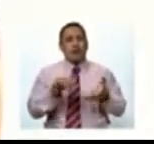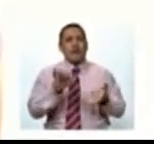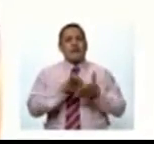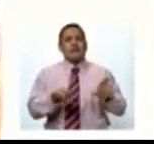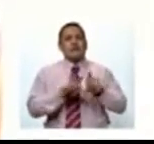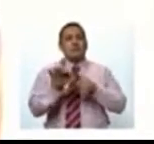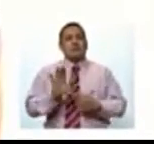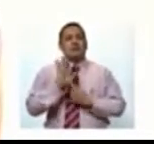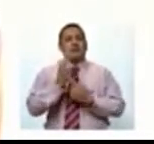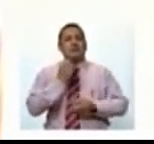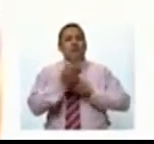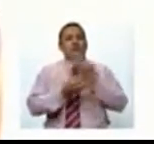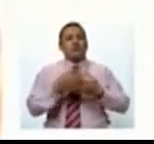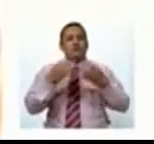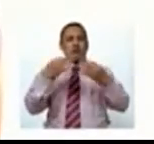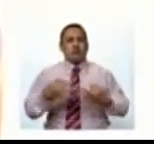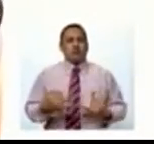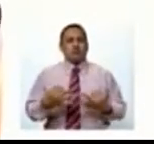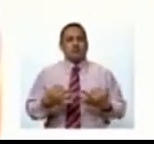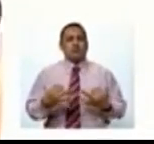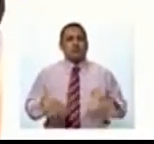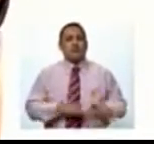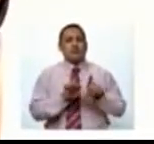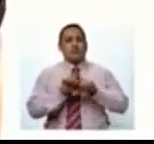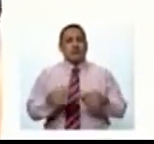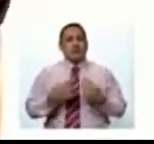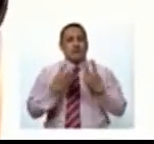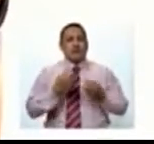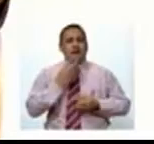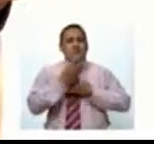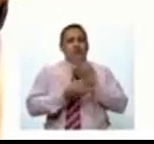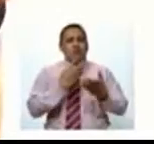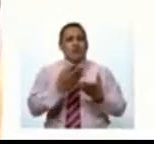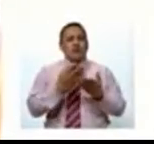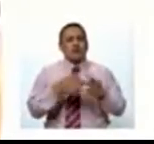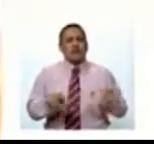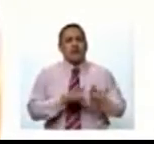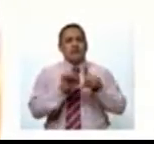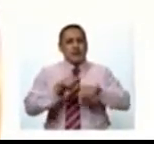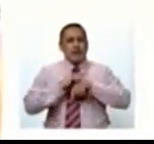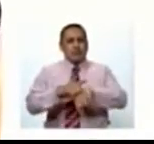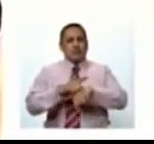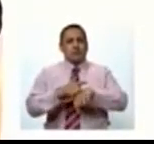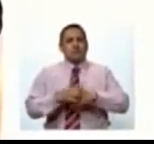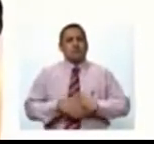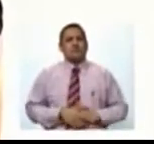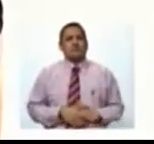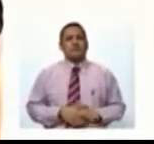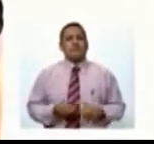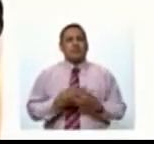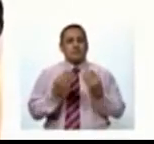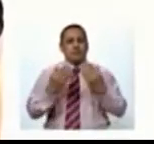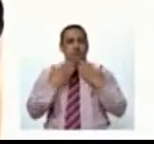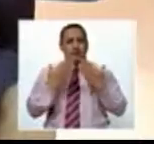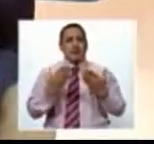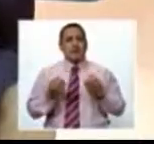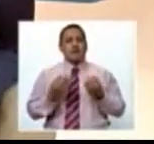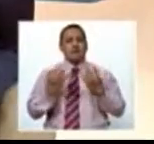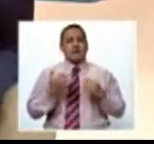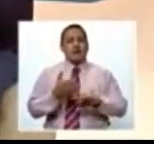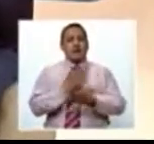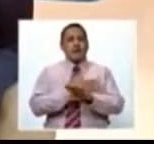que emitan pronunciamiento definitivo y a que se pronuncien de inmediato. Excelente, bueno,